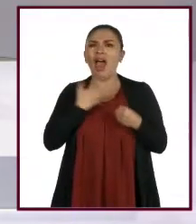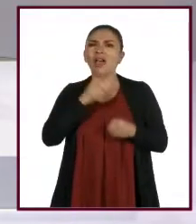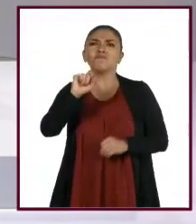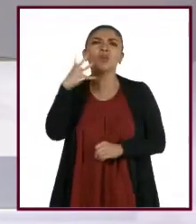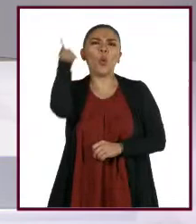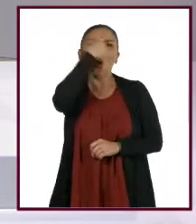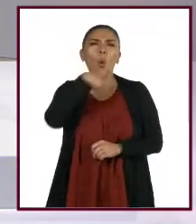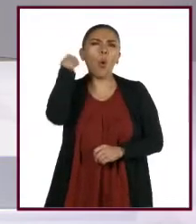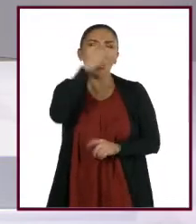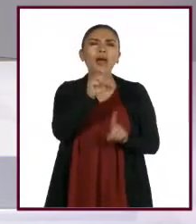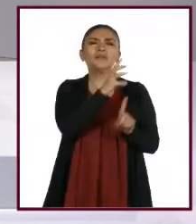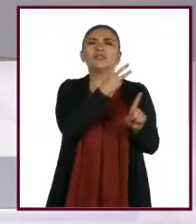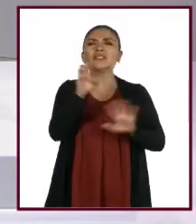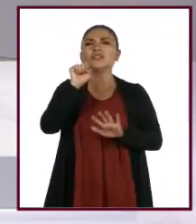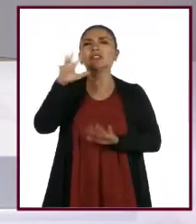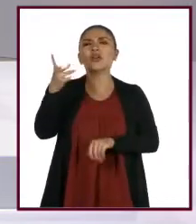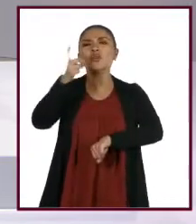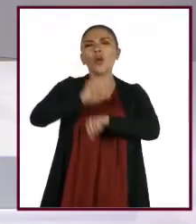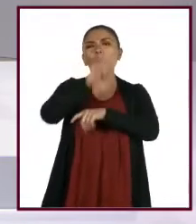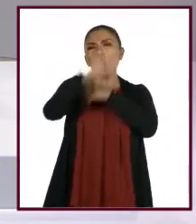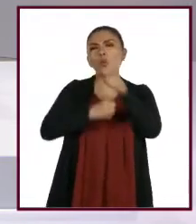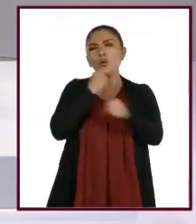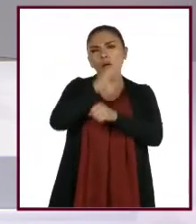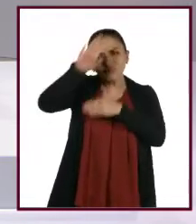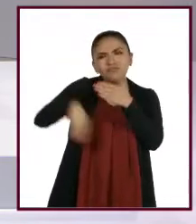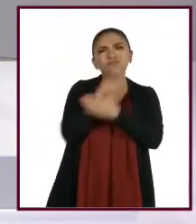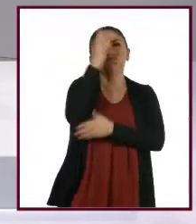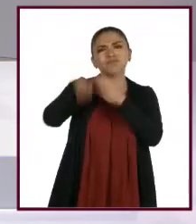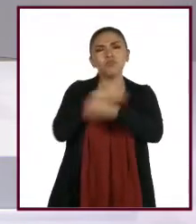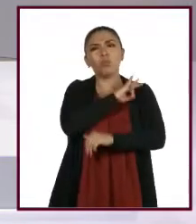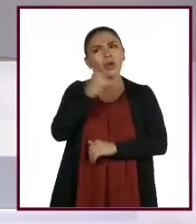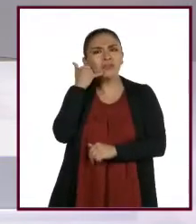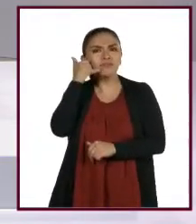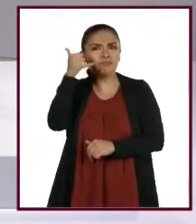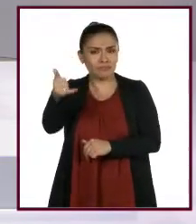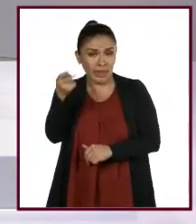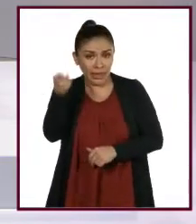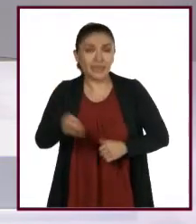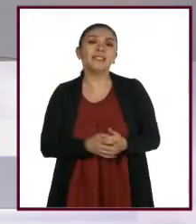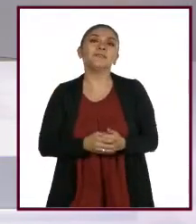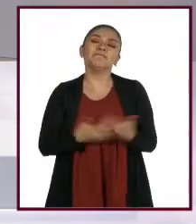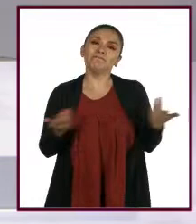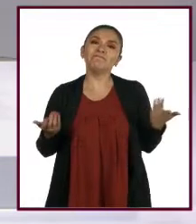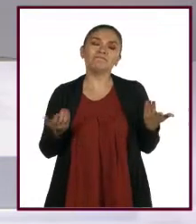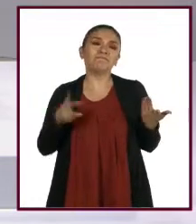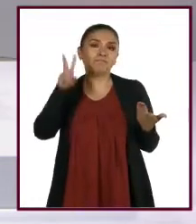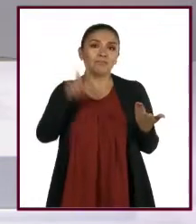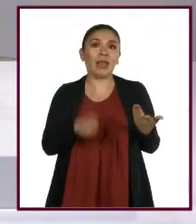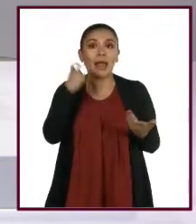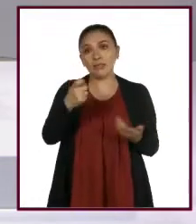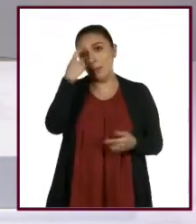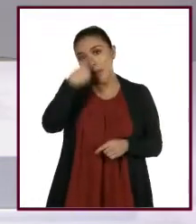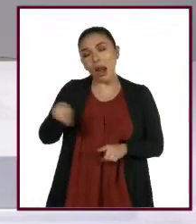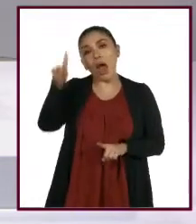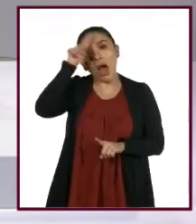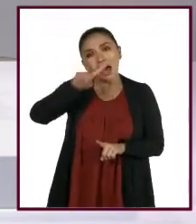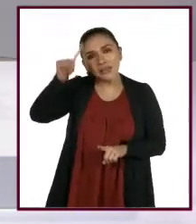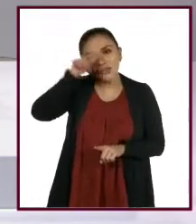24 horas, los 365 días del año. Y obviamente es para